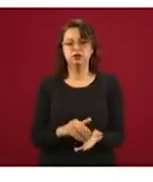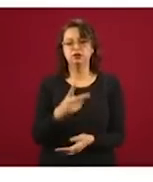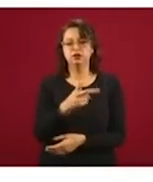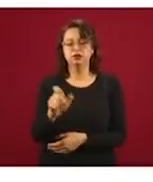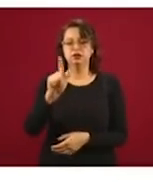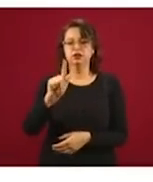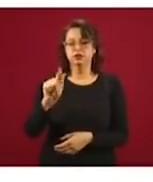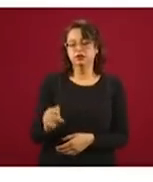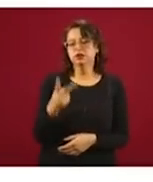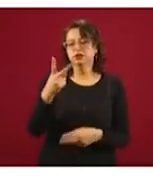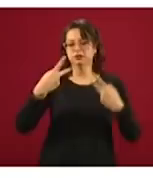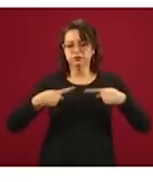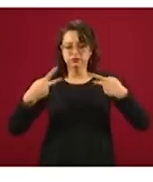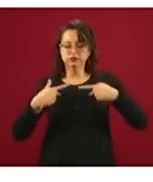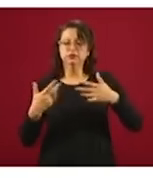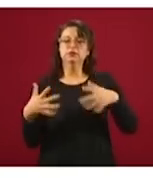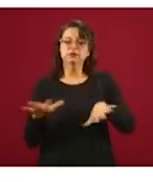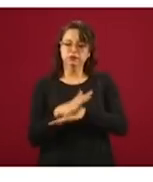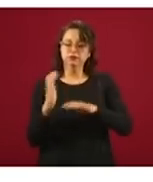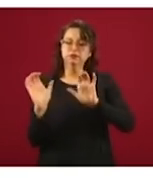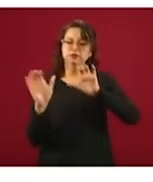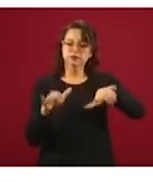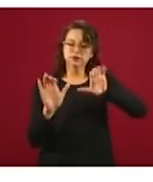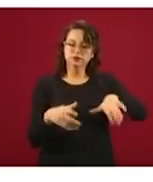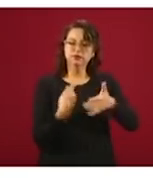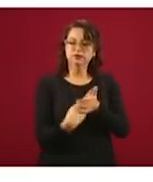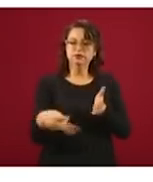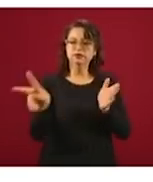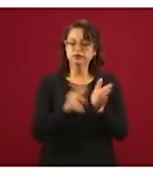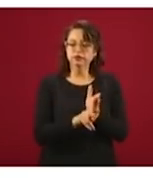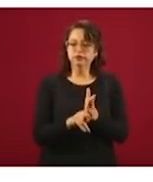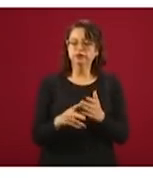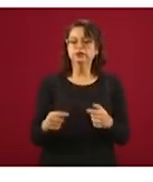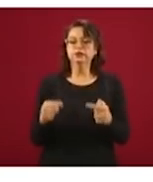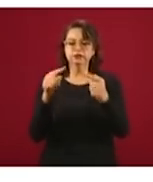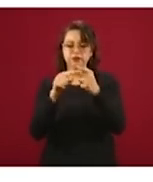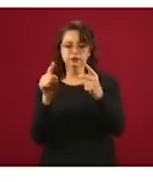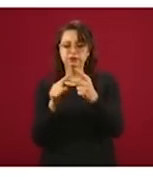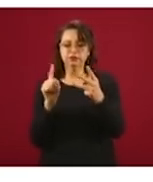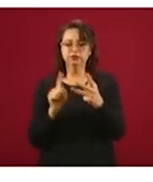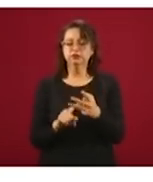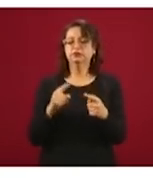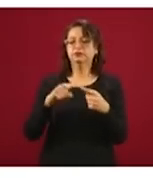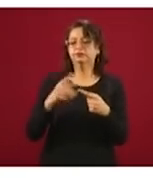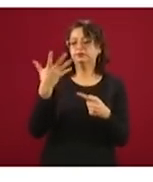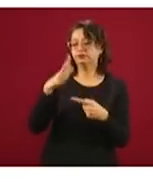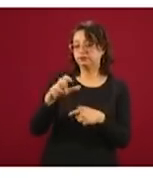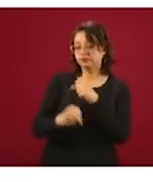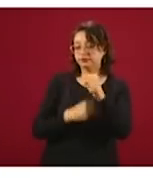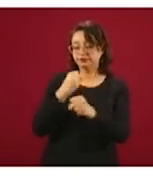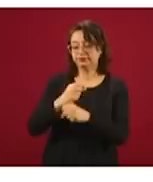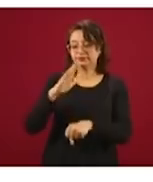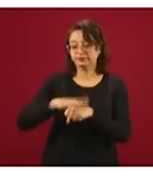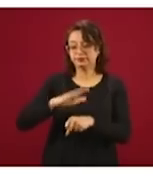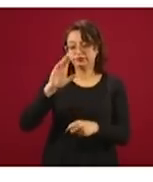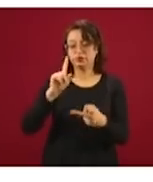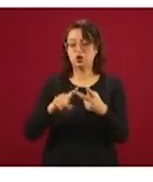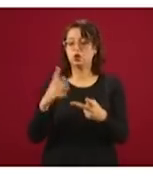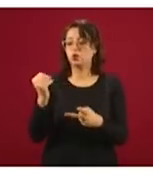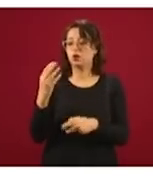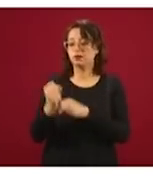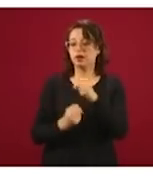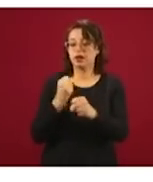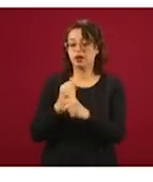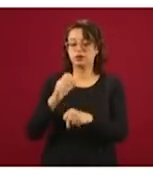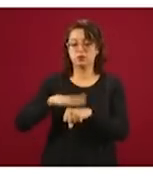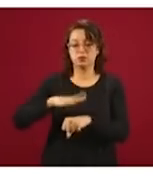17,274 trabajadores en tres etapas, los que tienen 10 años o más, los que tienen 9 años o